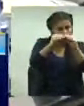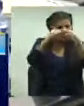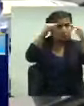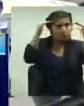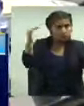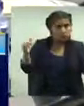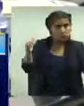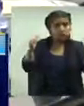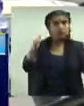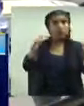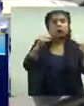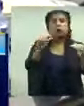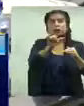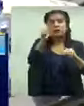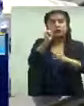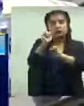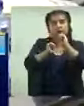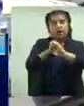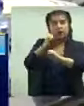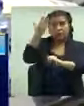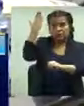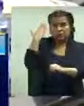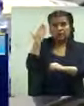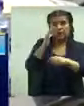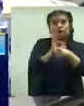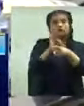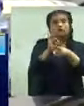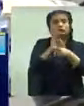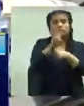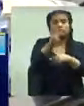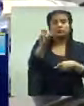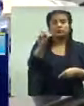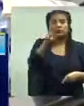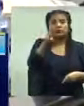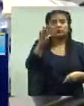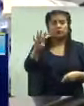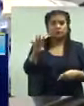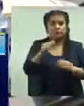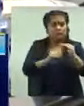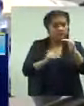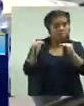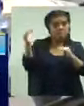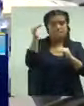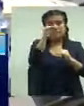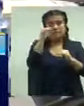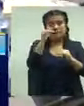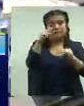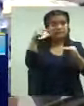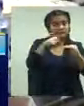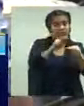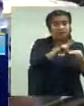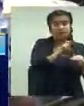que el del año pasado en funcionamiento. El funcionamiento 2024 es mucho más alto que el funcionamiento